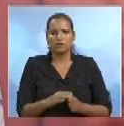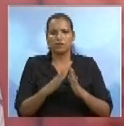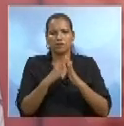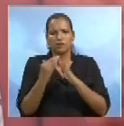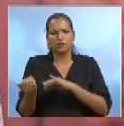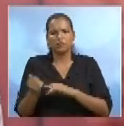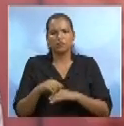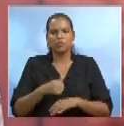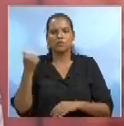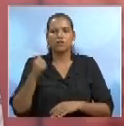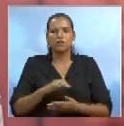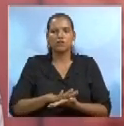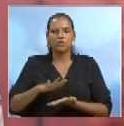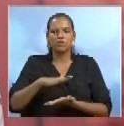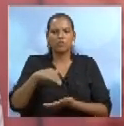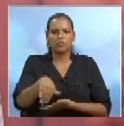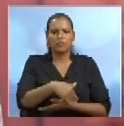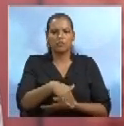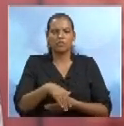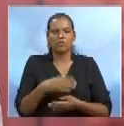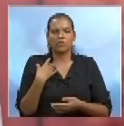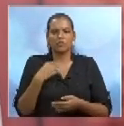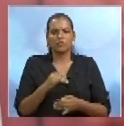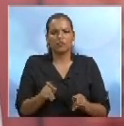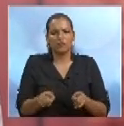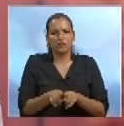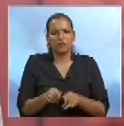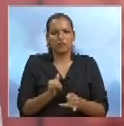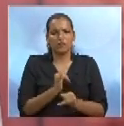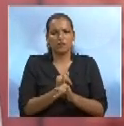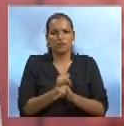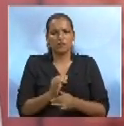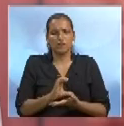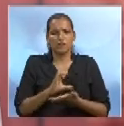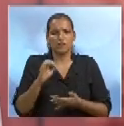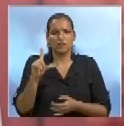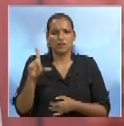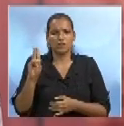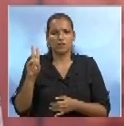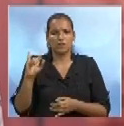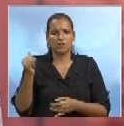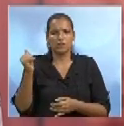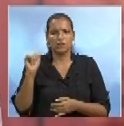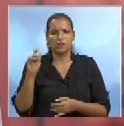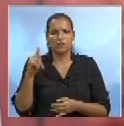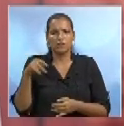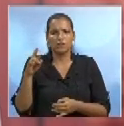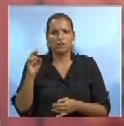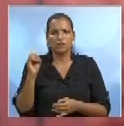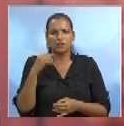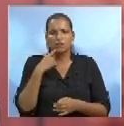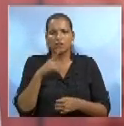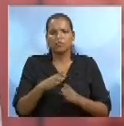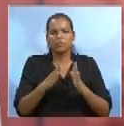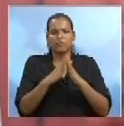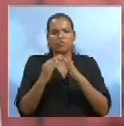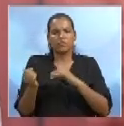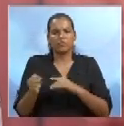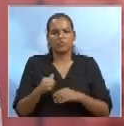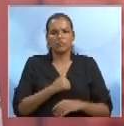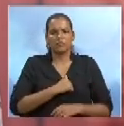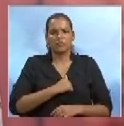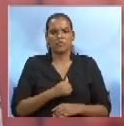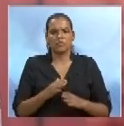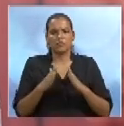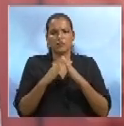demolió otra vivienda ubicada en el Callejón Toba cerca de la institución Luis Prado Viteri debido al peligro que representa la infraestructura. El dueño